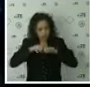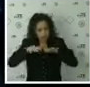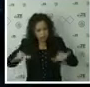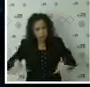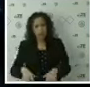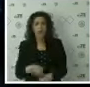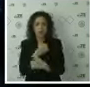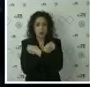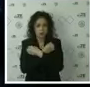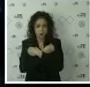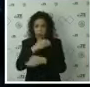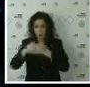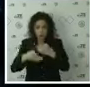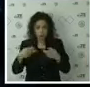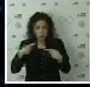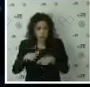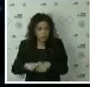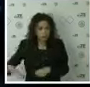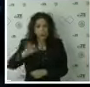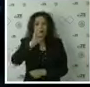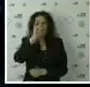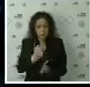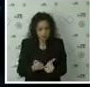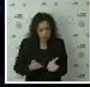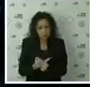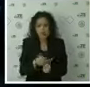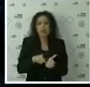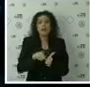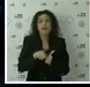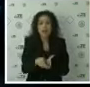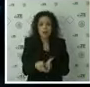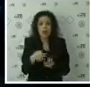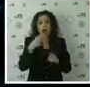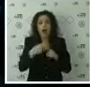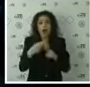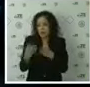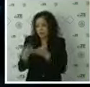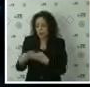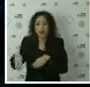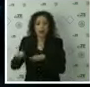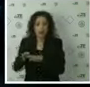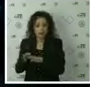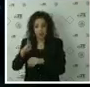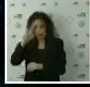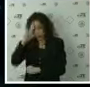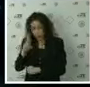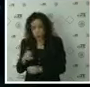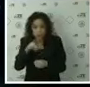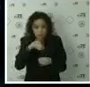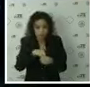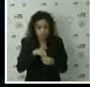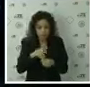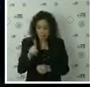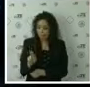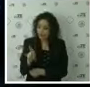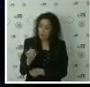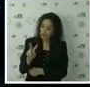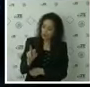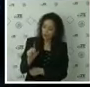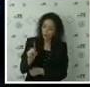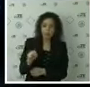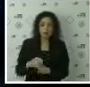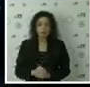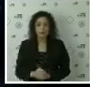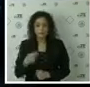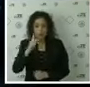ciudadanía y ejercicio de nuestros derechos hasta el espacio privado de la casa. Pero el garantizar que podamos ejercerlos,